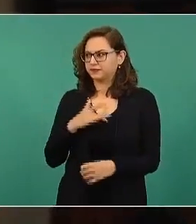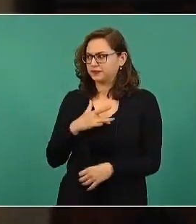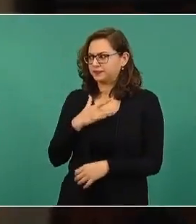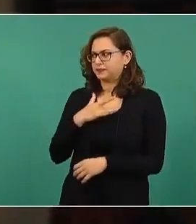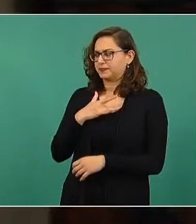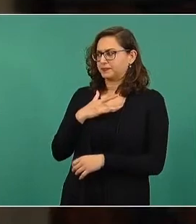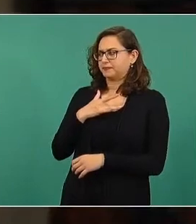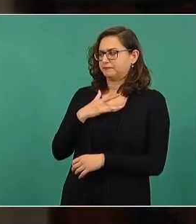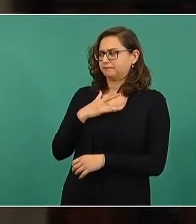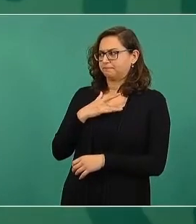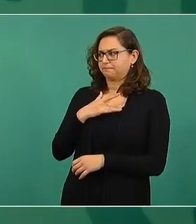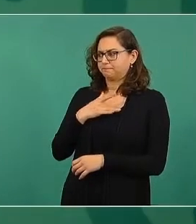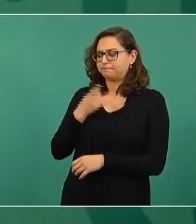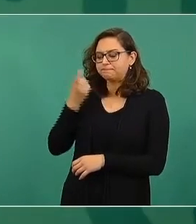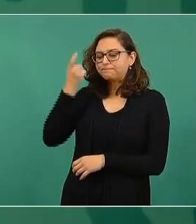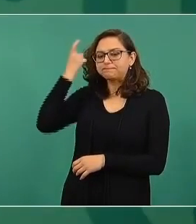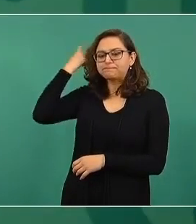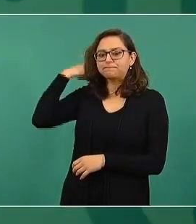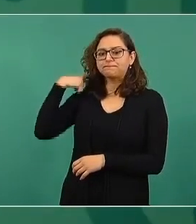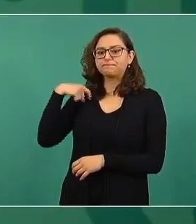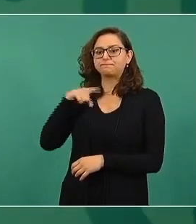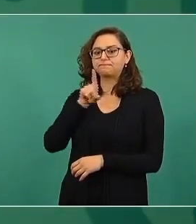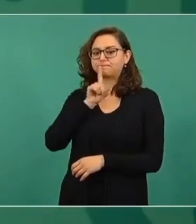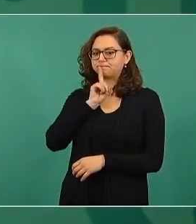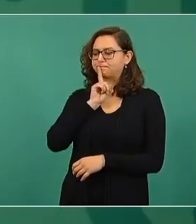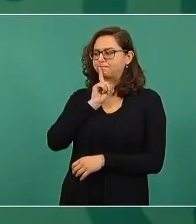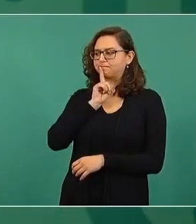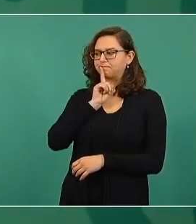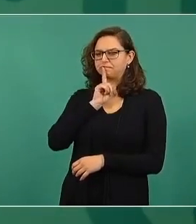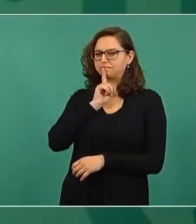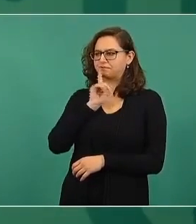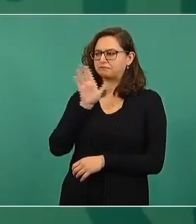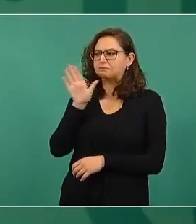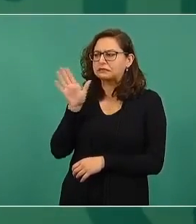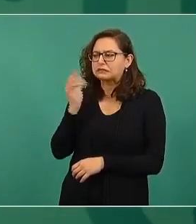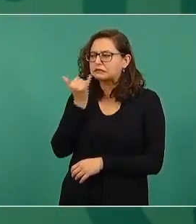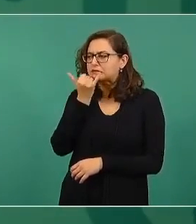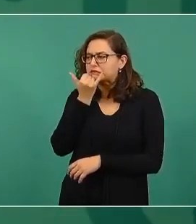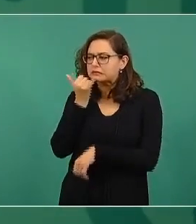solo pensando, sino que me dice, oiga,